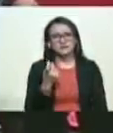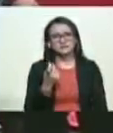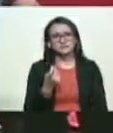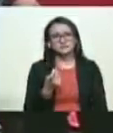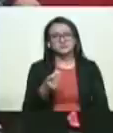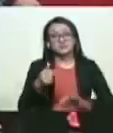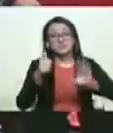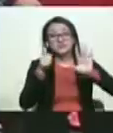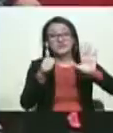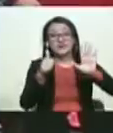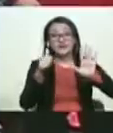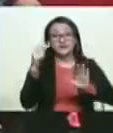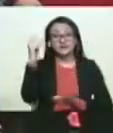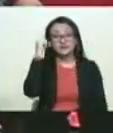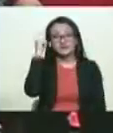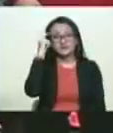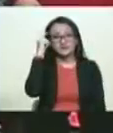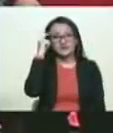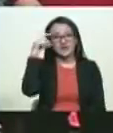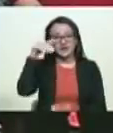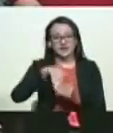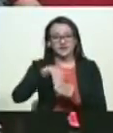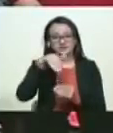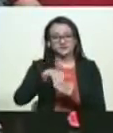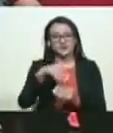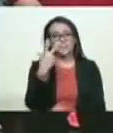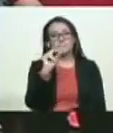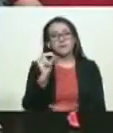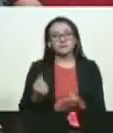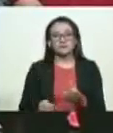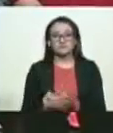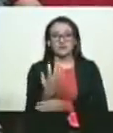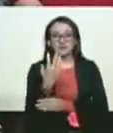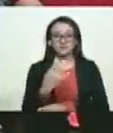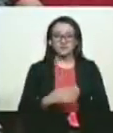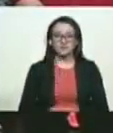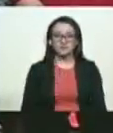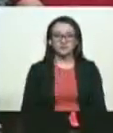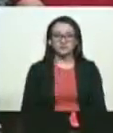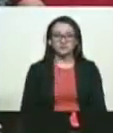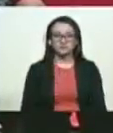seis días para las elecciones del 20 de mayo